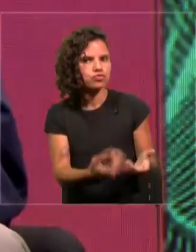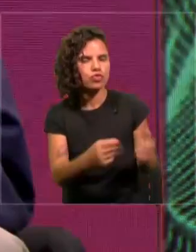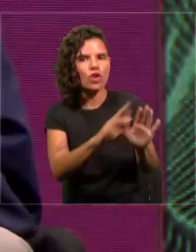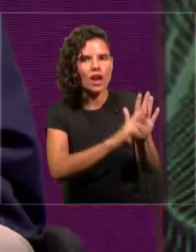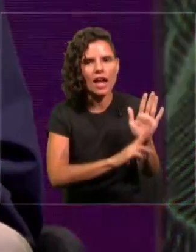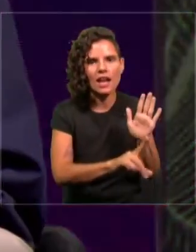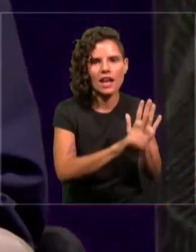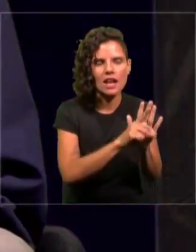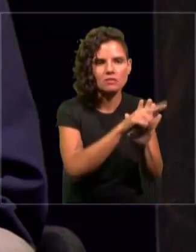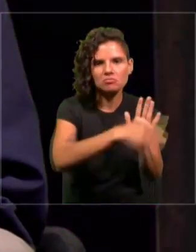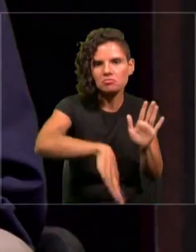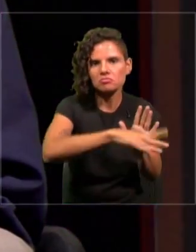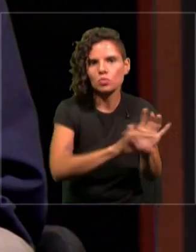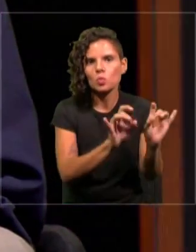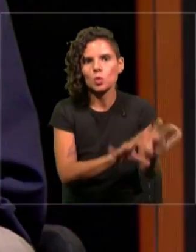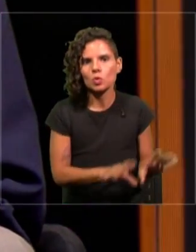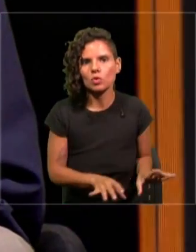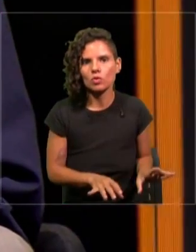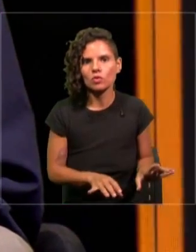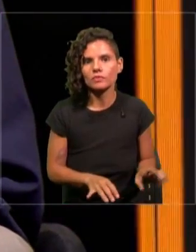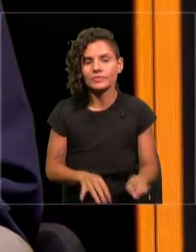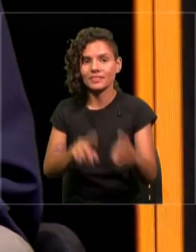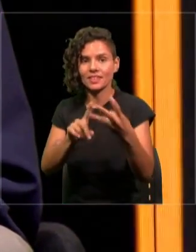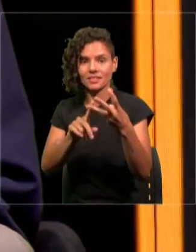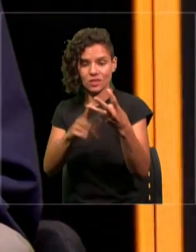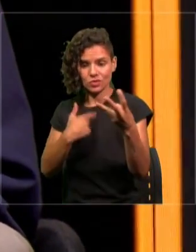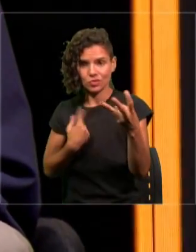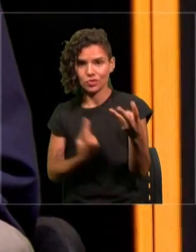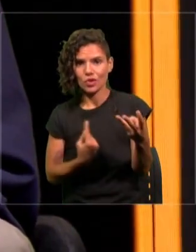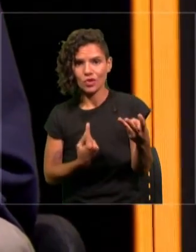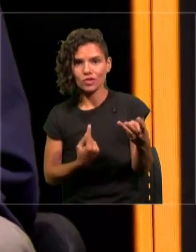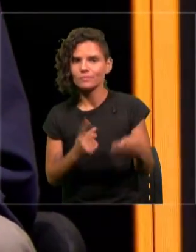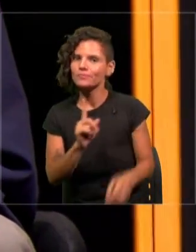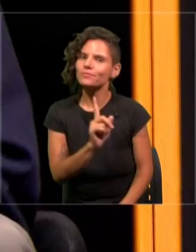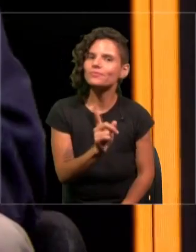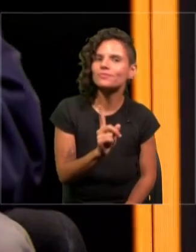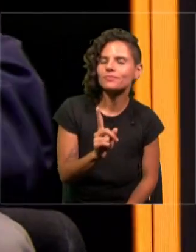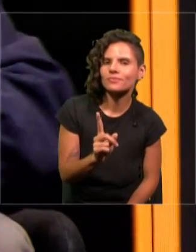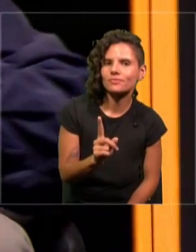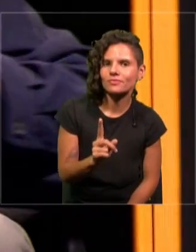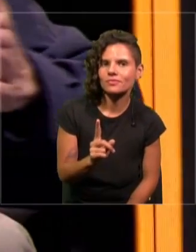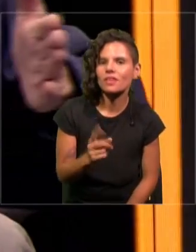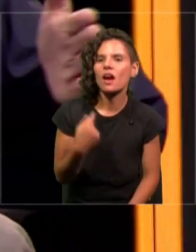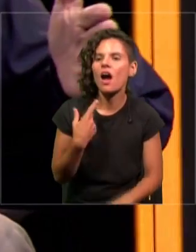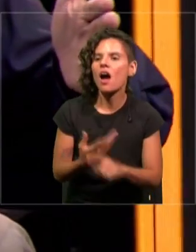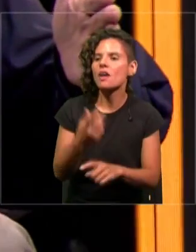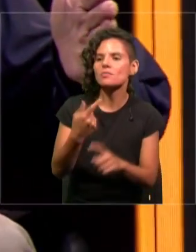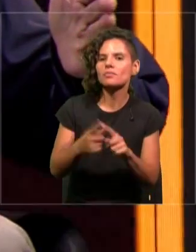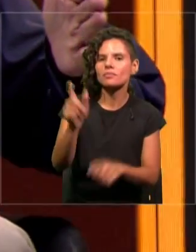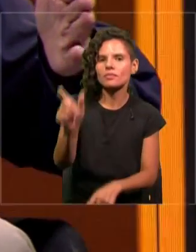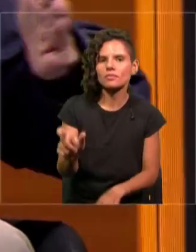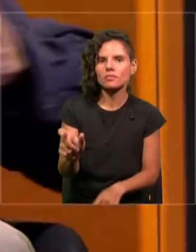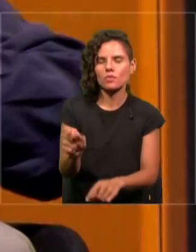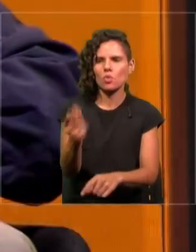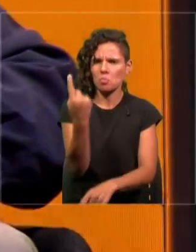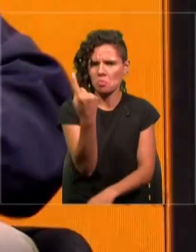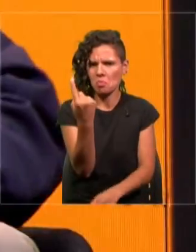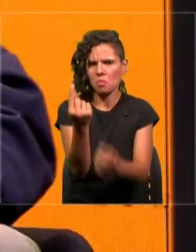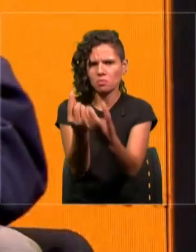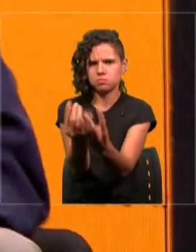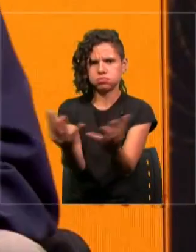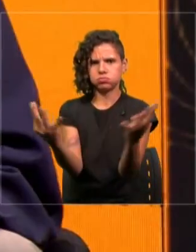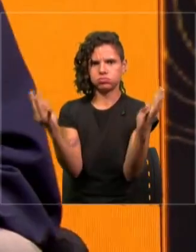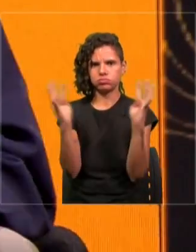Tercero, no estoy solo, hay otros, y no unos pocos, millones, iguales a